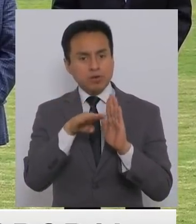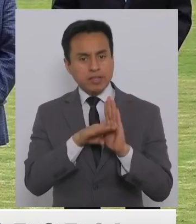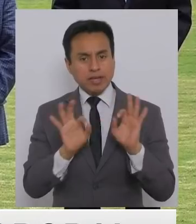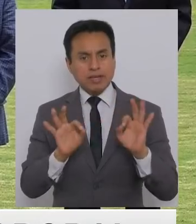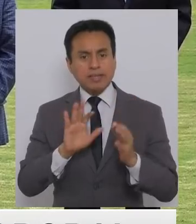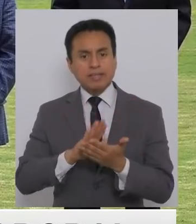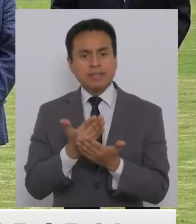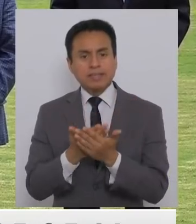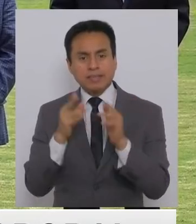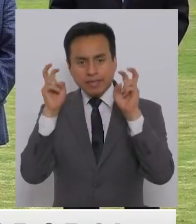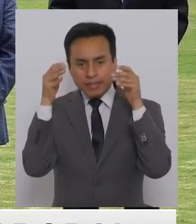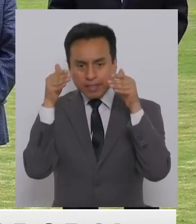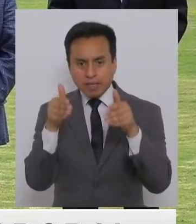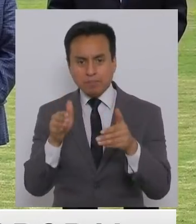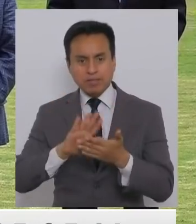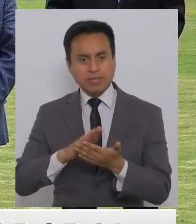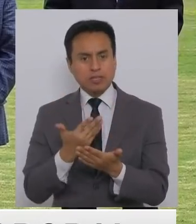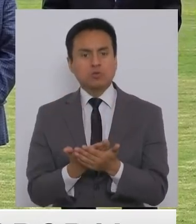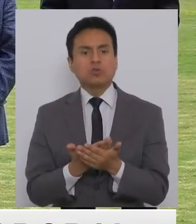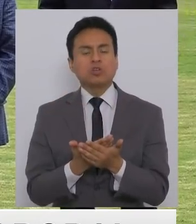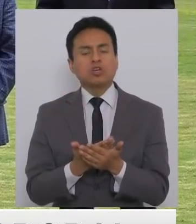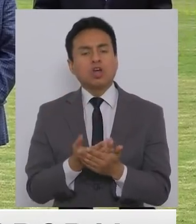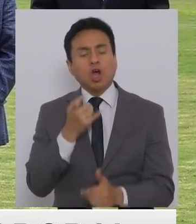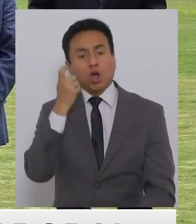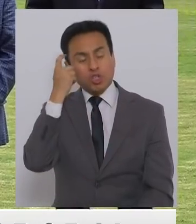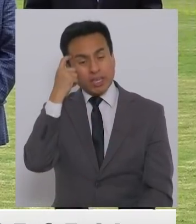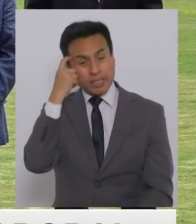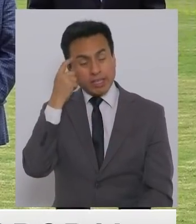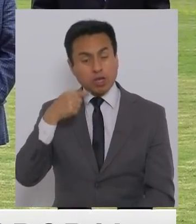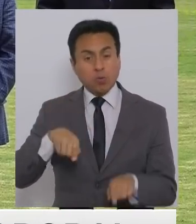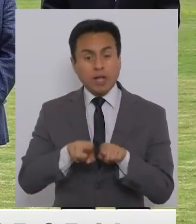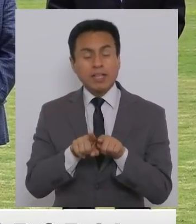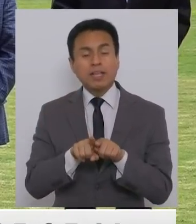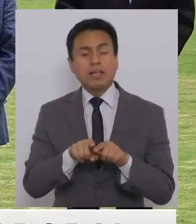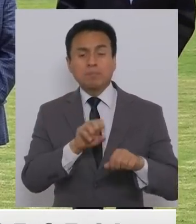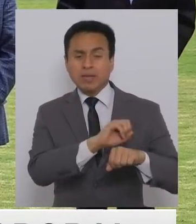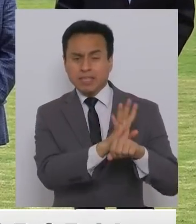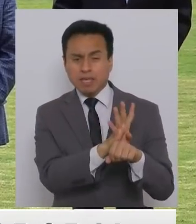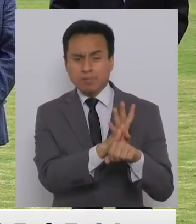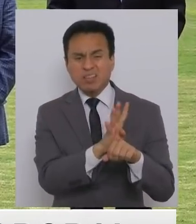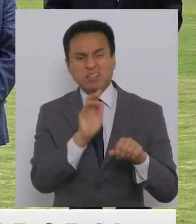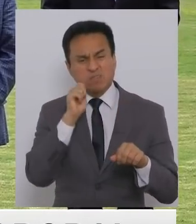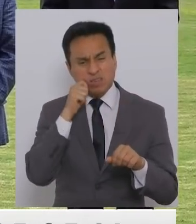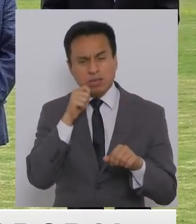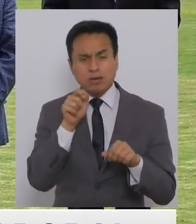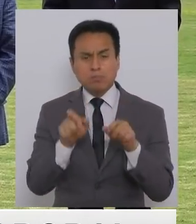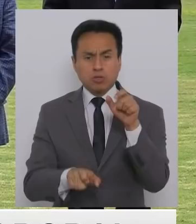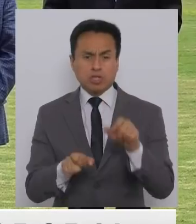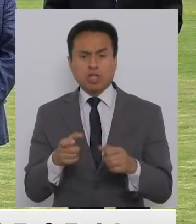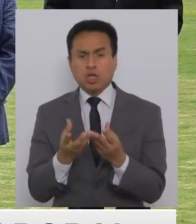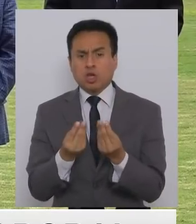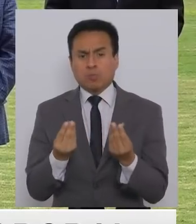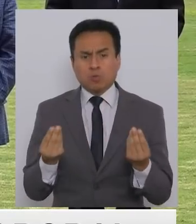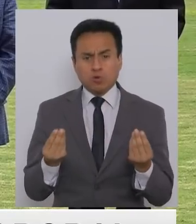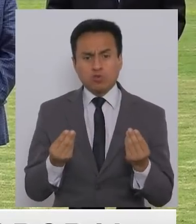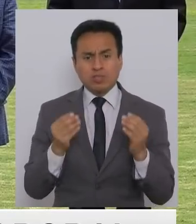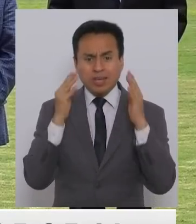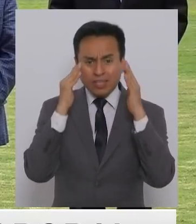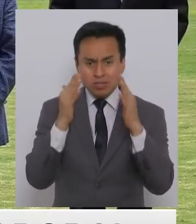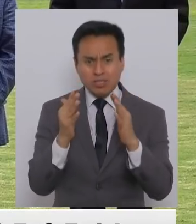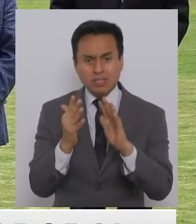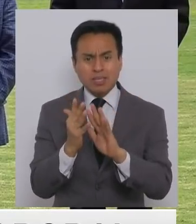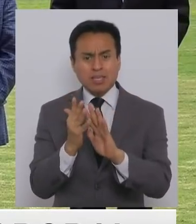salud. Estamos muy conscientes que la pandemia del coronavirus significó la postergación de muchas atenciones